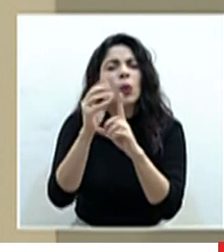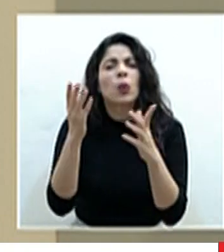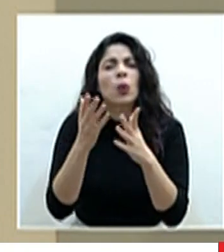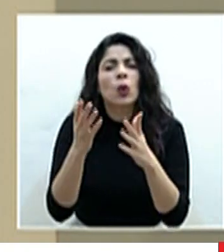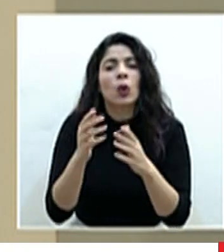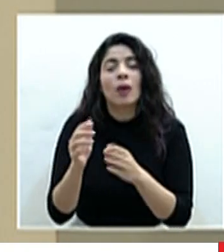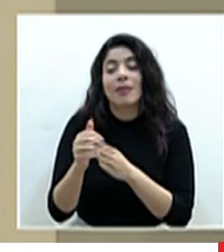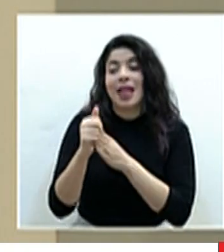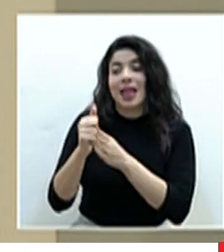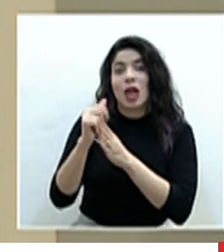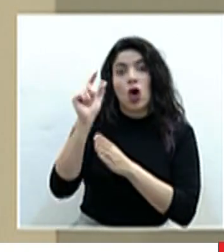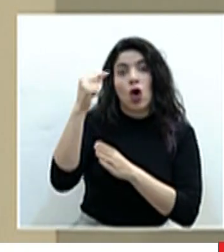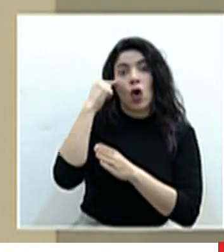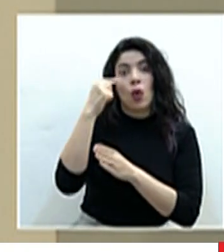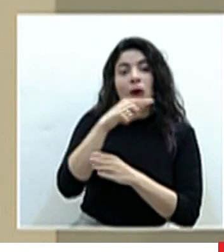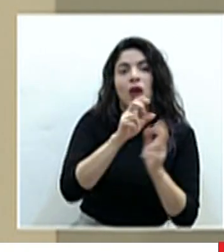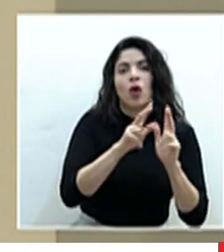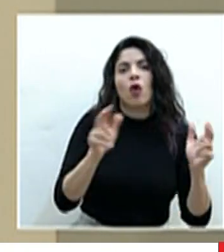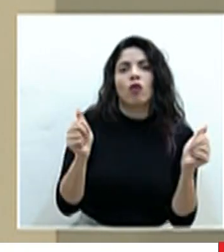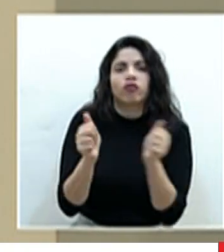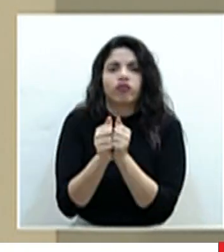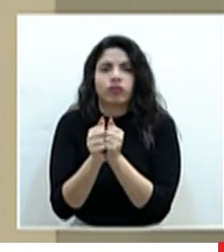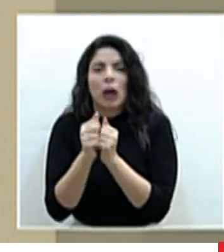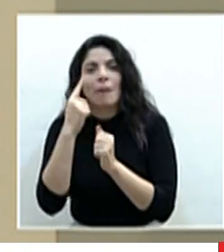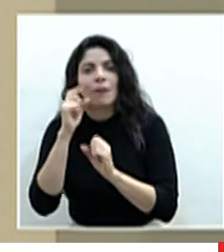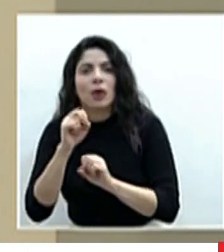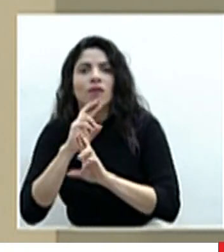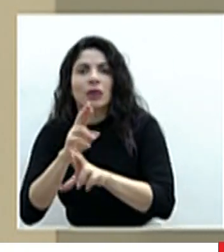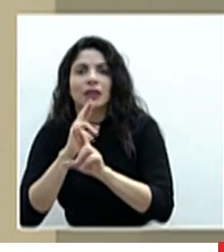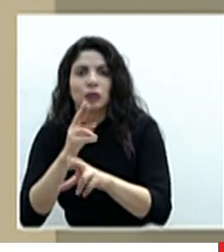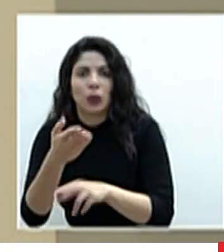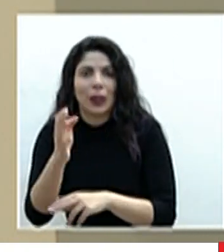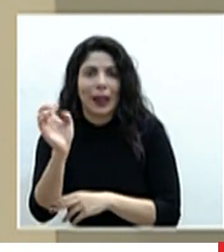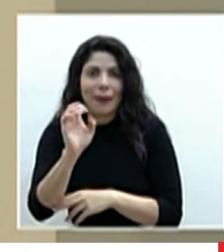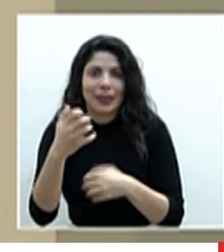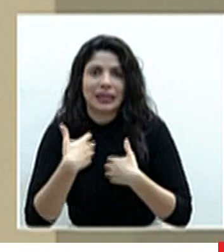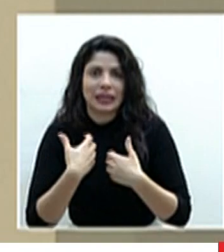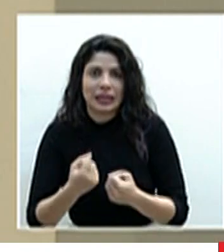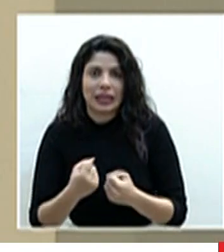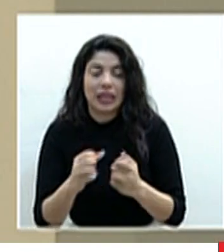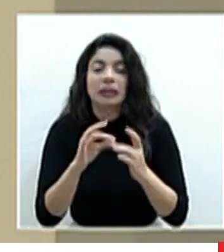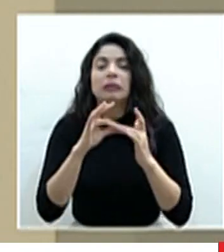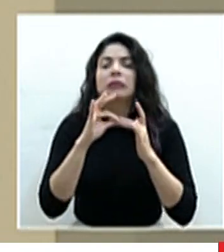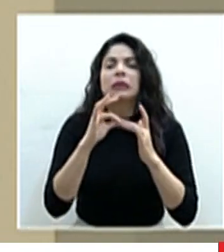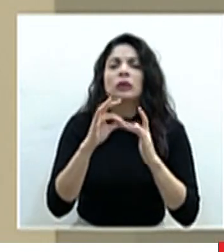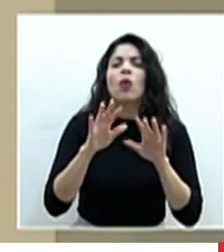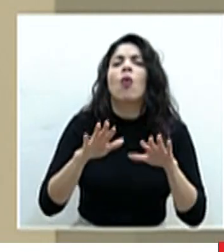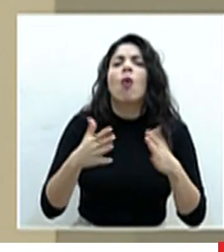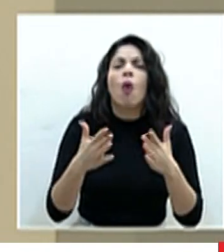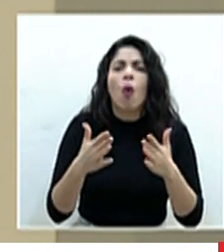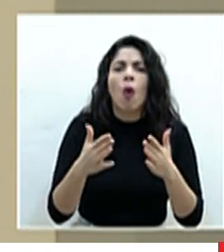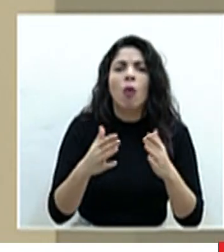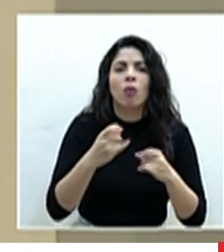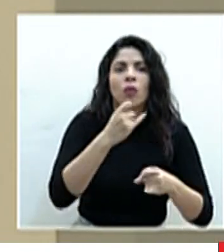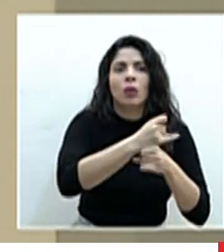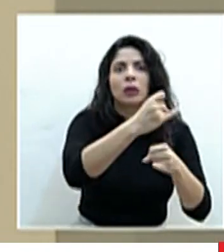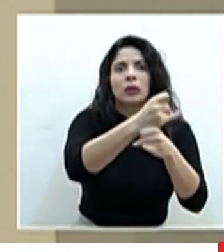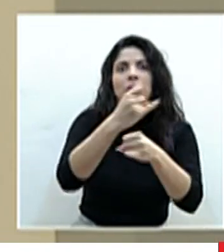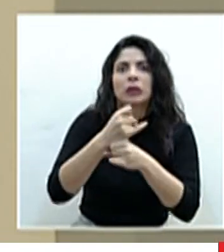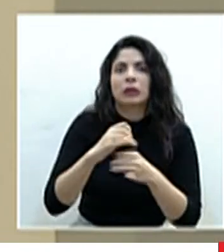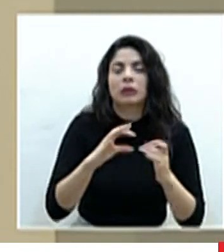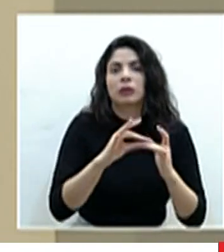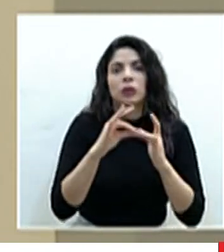el liderazgo del gobierno en la respuesta a esta emergencia sanitaria, en particular a través de instituciones clave como el